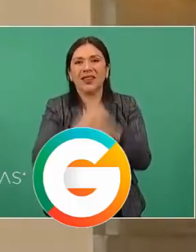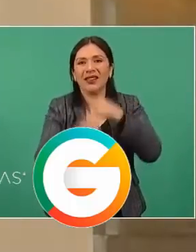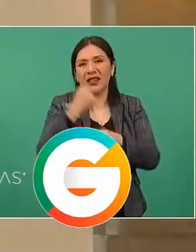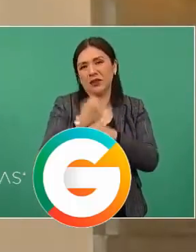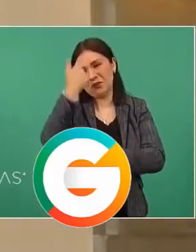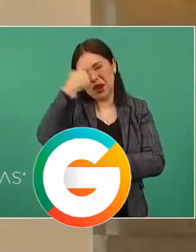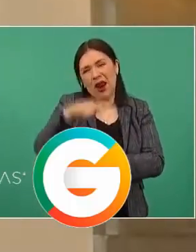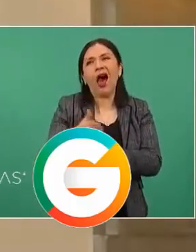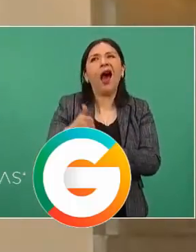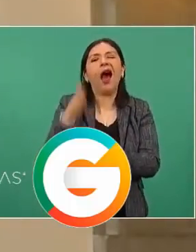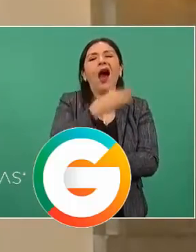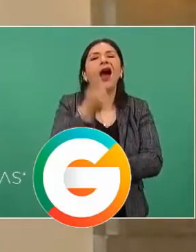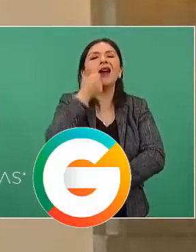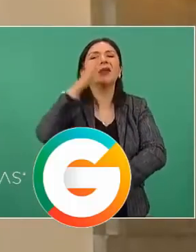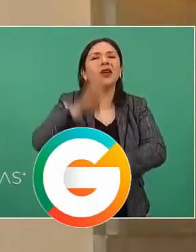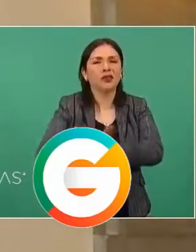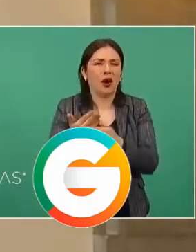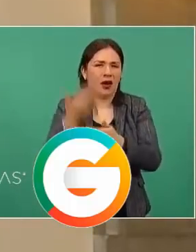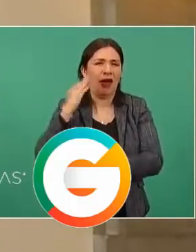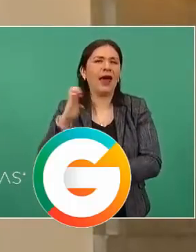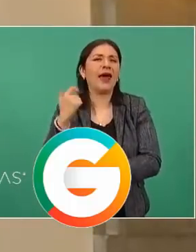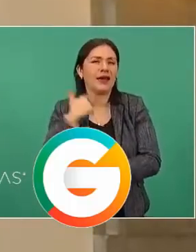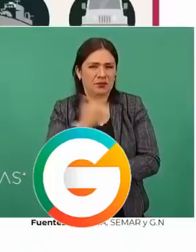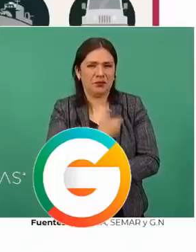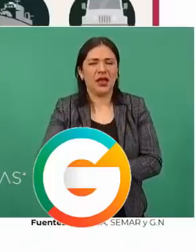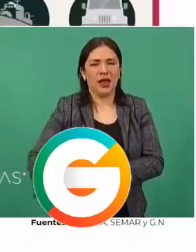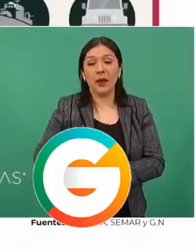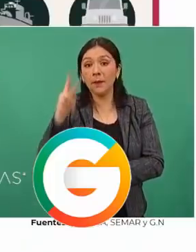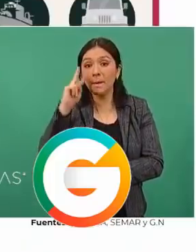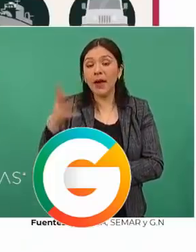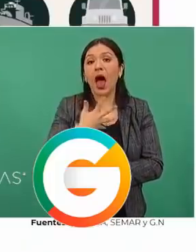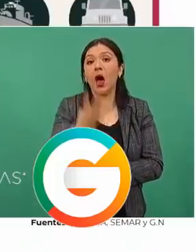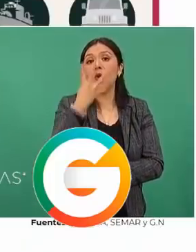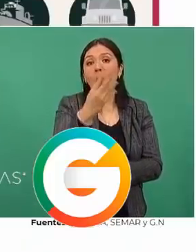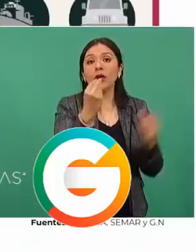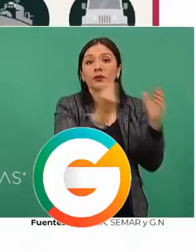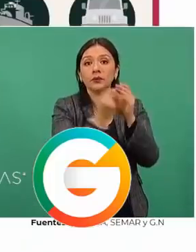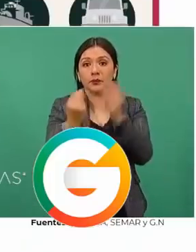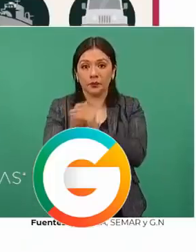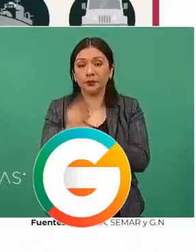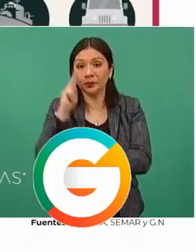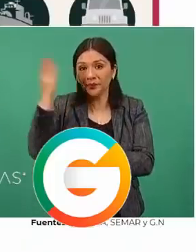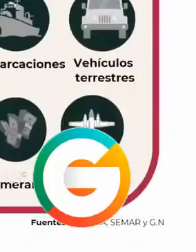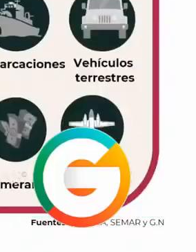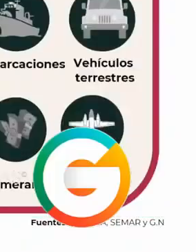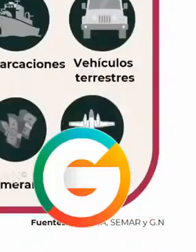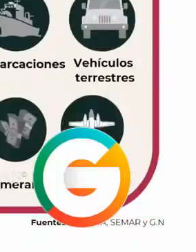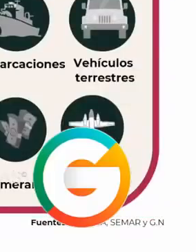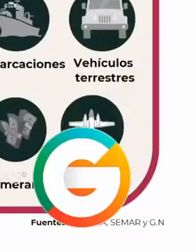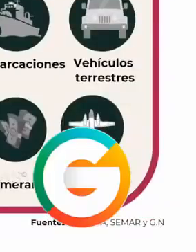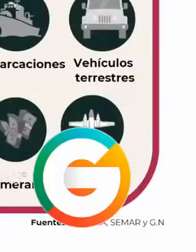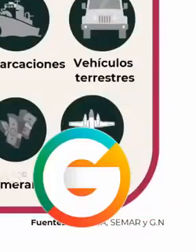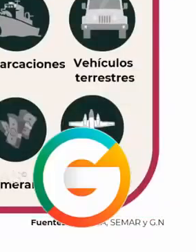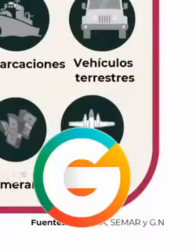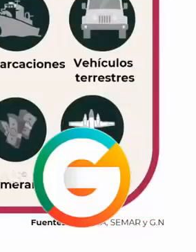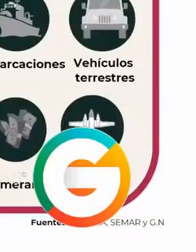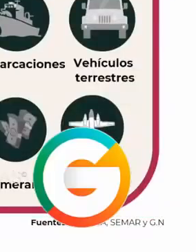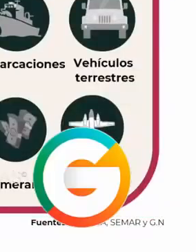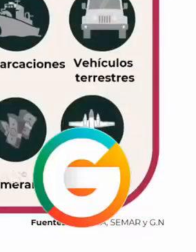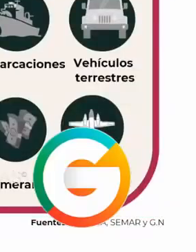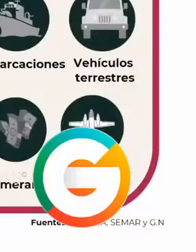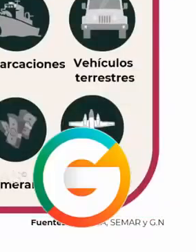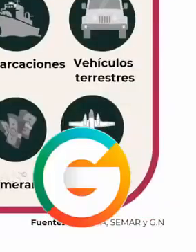que cuentan con municipios de atención prioritaria y destacó una disminución de homicidios vinculados a delincuencia organizada en Guanajuato, Baja California,